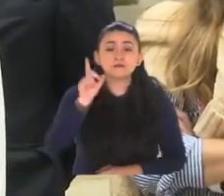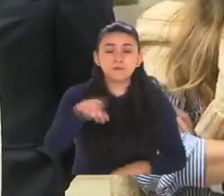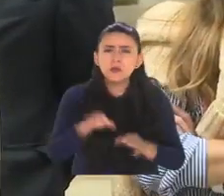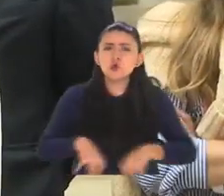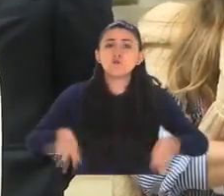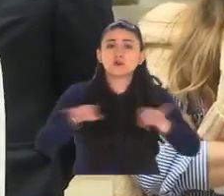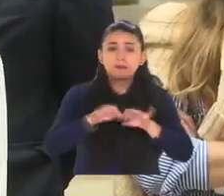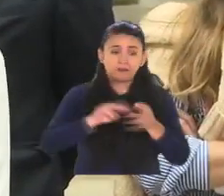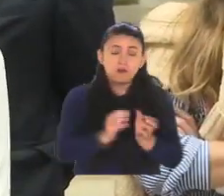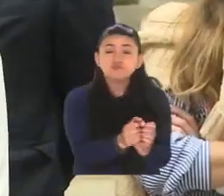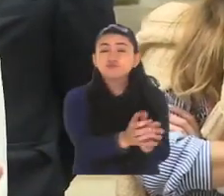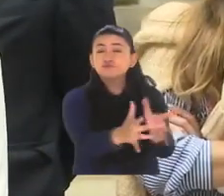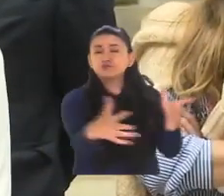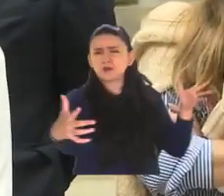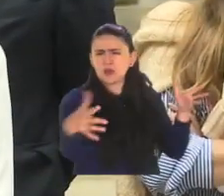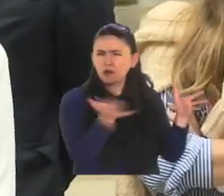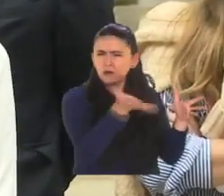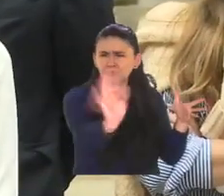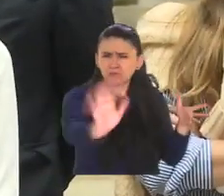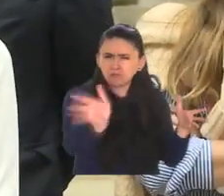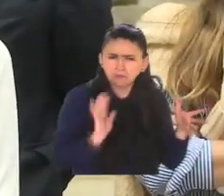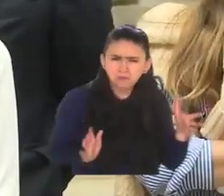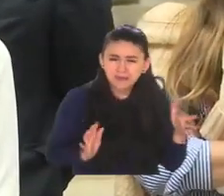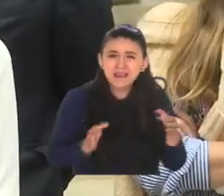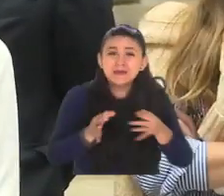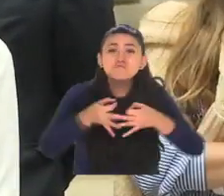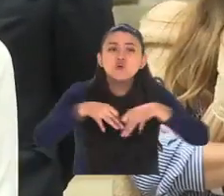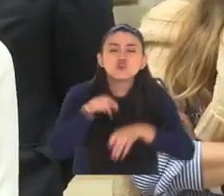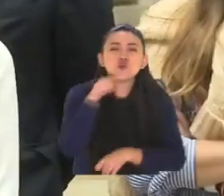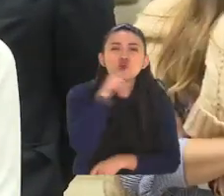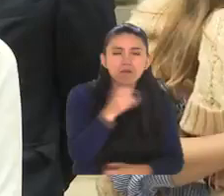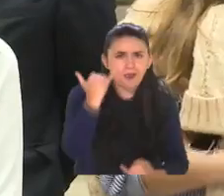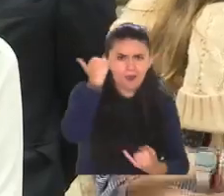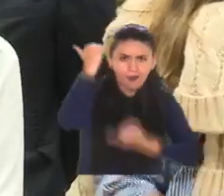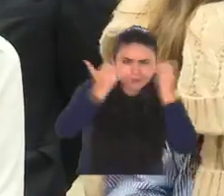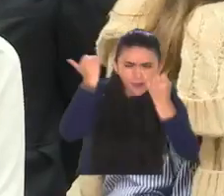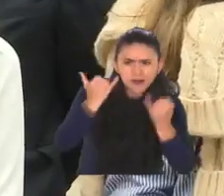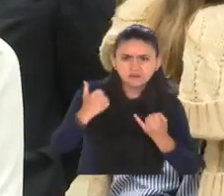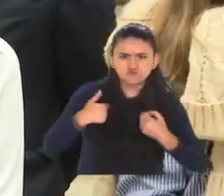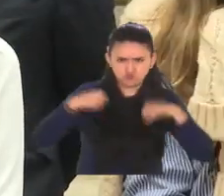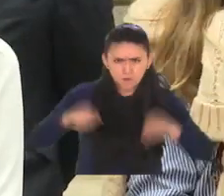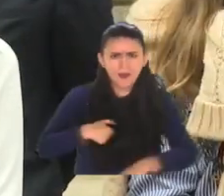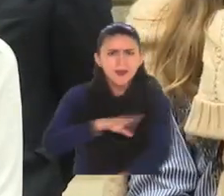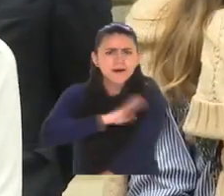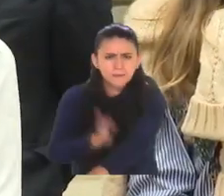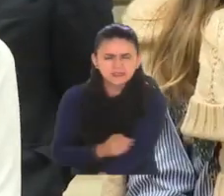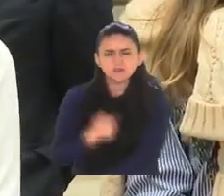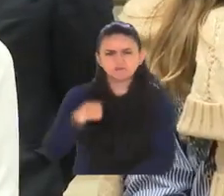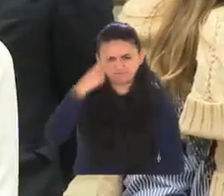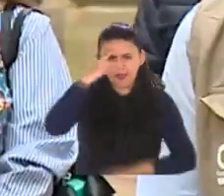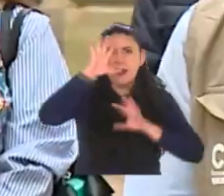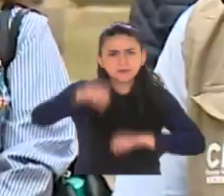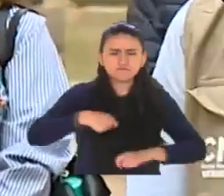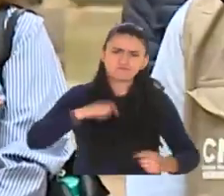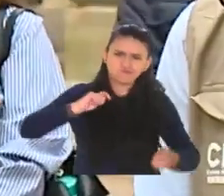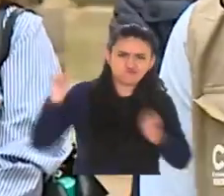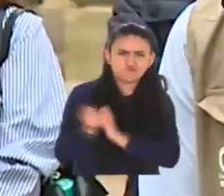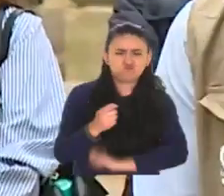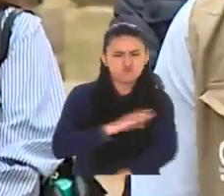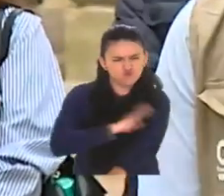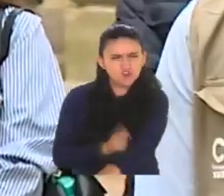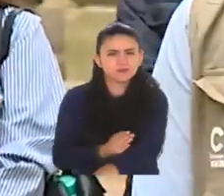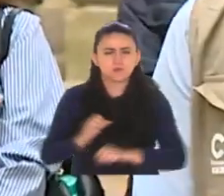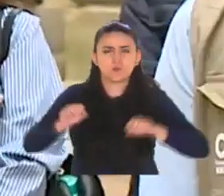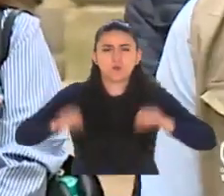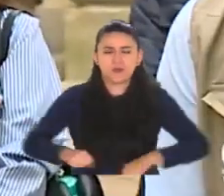representan si no le decías bien secretario sino por las ideas disruptivas por esa capacidad transformadora por esa fuerza colombia debemos hacer